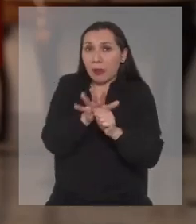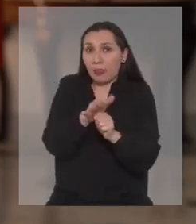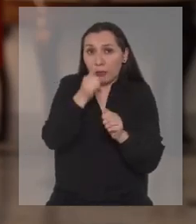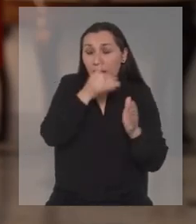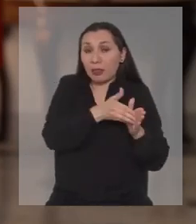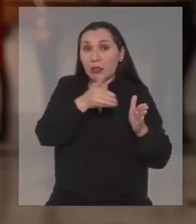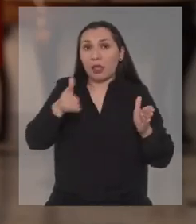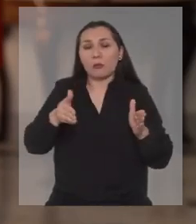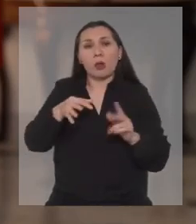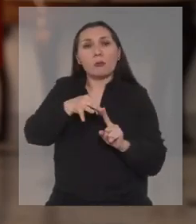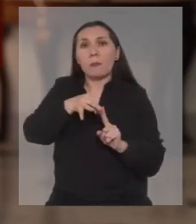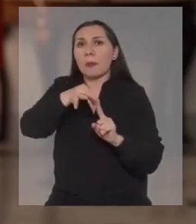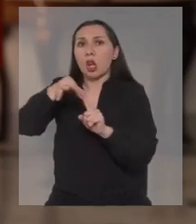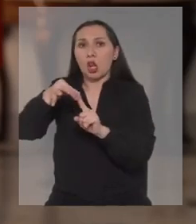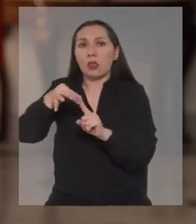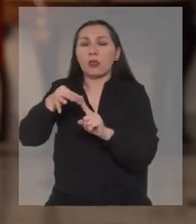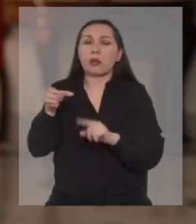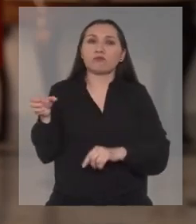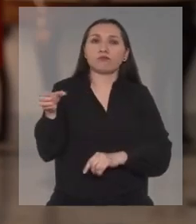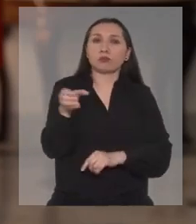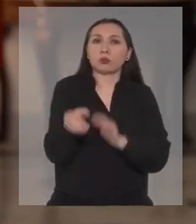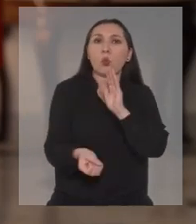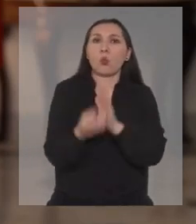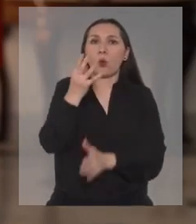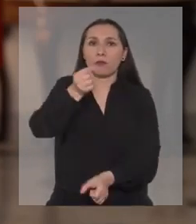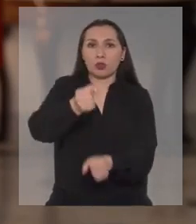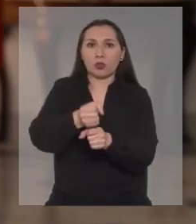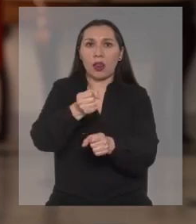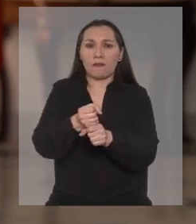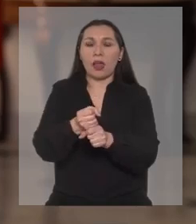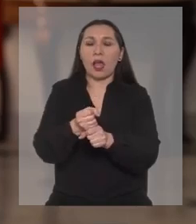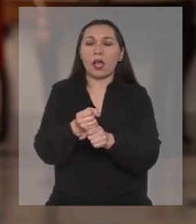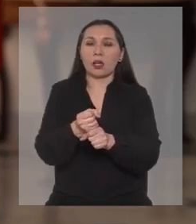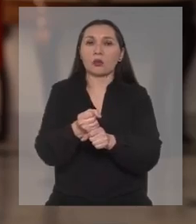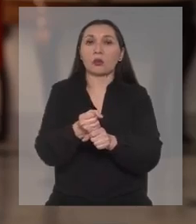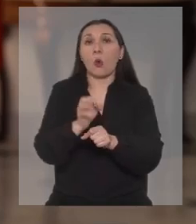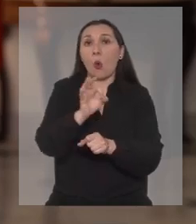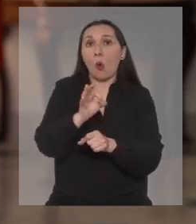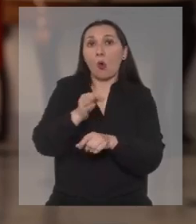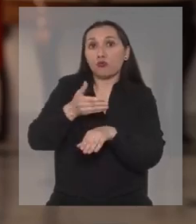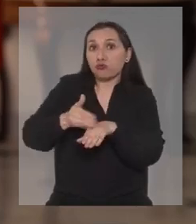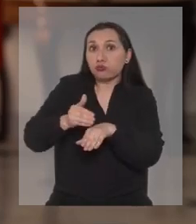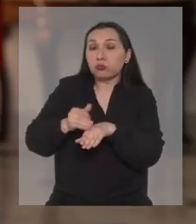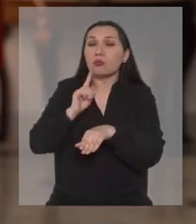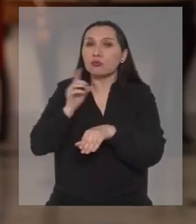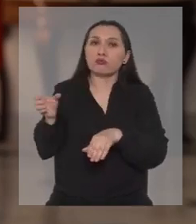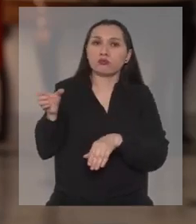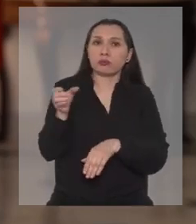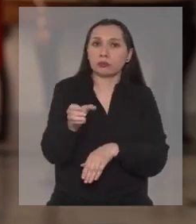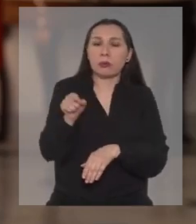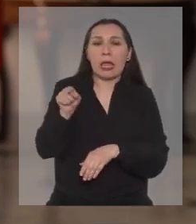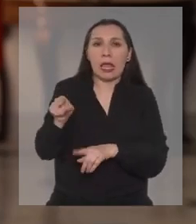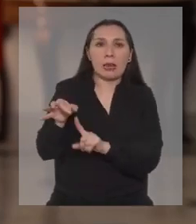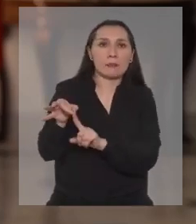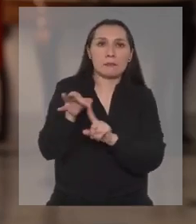durante la pandemia va a tener prioridad Para ocupar los nuevos puestos de trabajo que se creen o los que queden